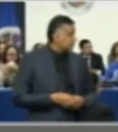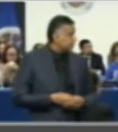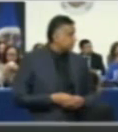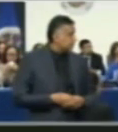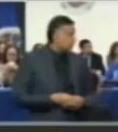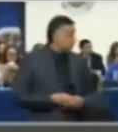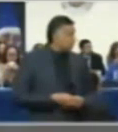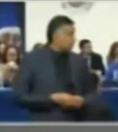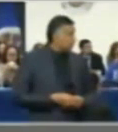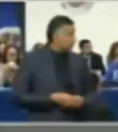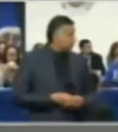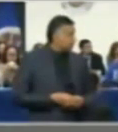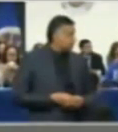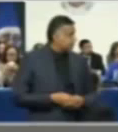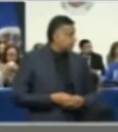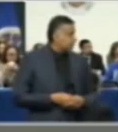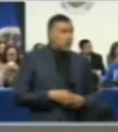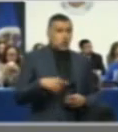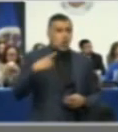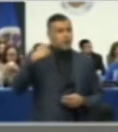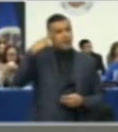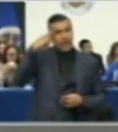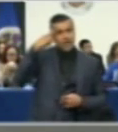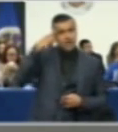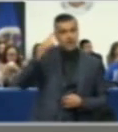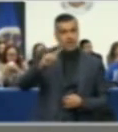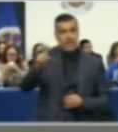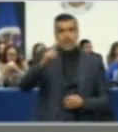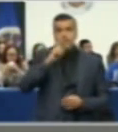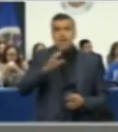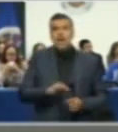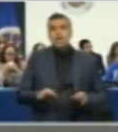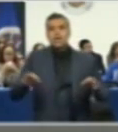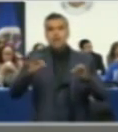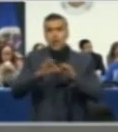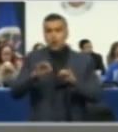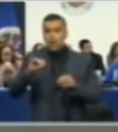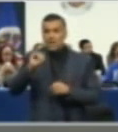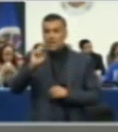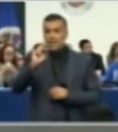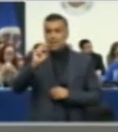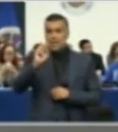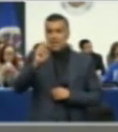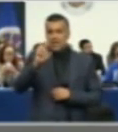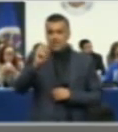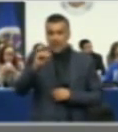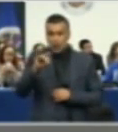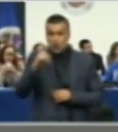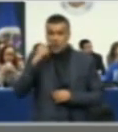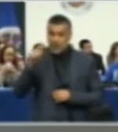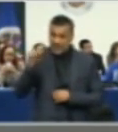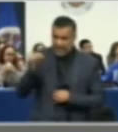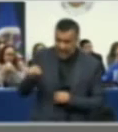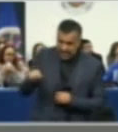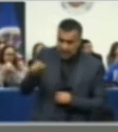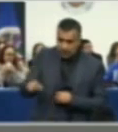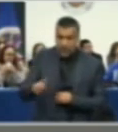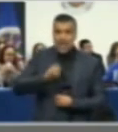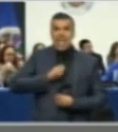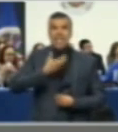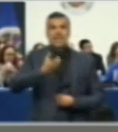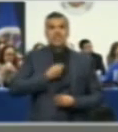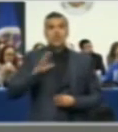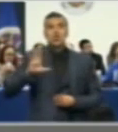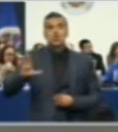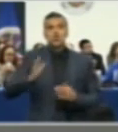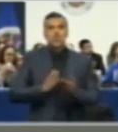También. No me parece que sea necesario interdictarla para que ella pueda ejercer sus